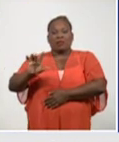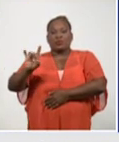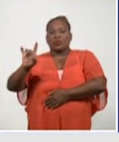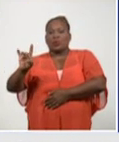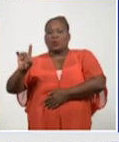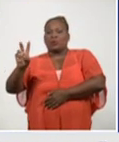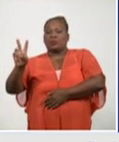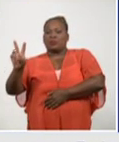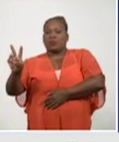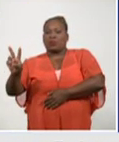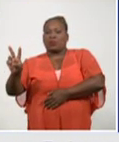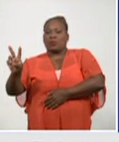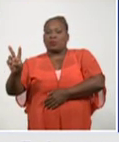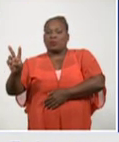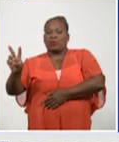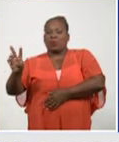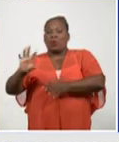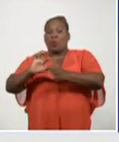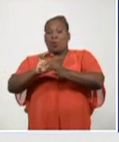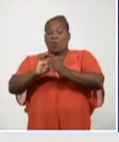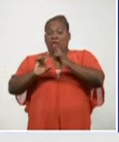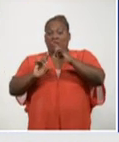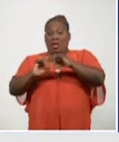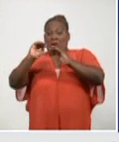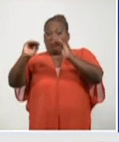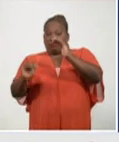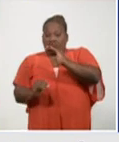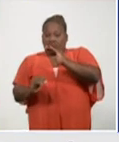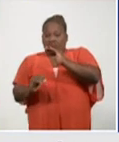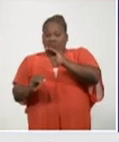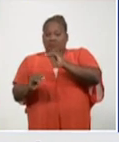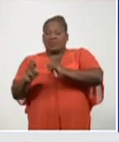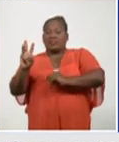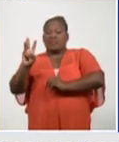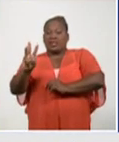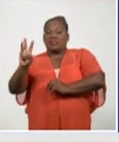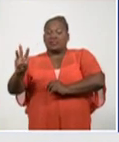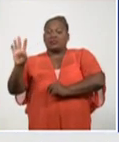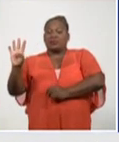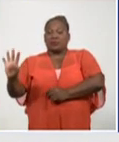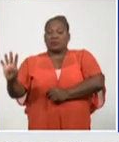592, Guantánamo con 334,